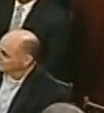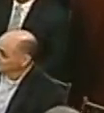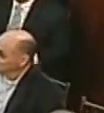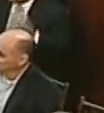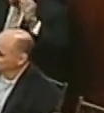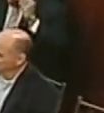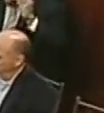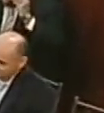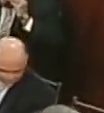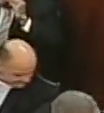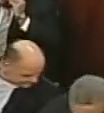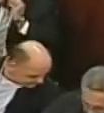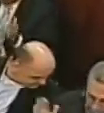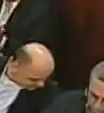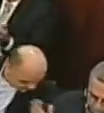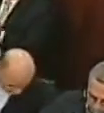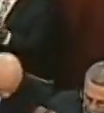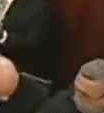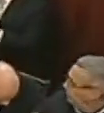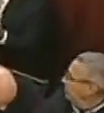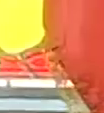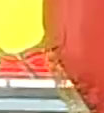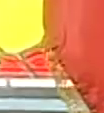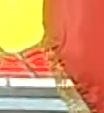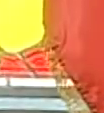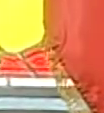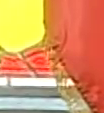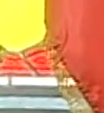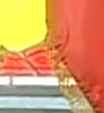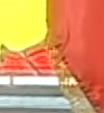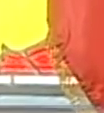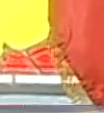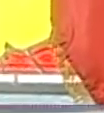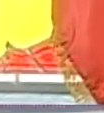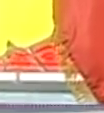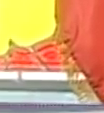hermano presidente constitucional, Nicolás Maduro Moro,